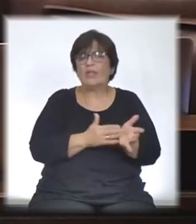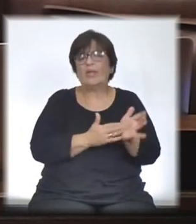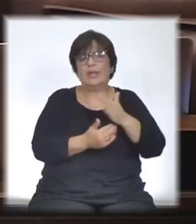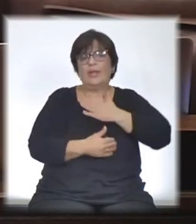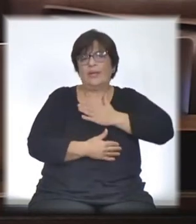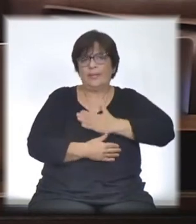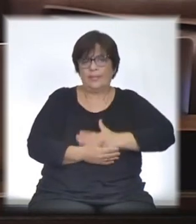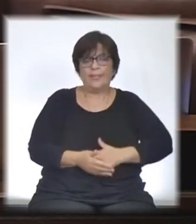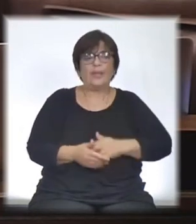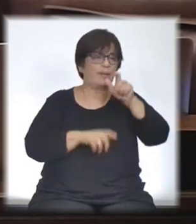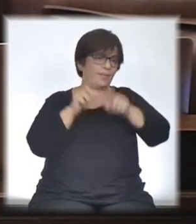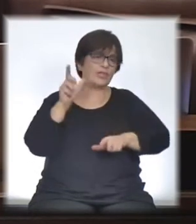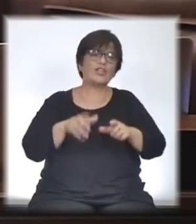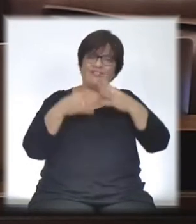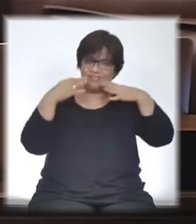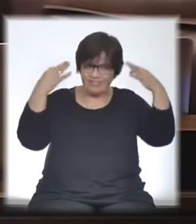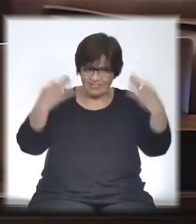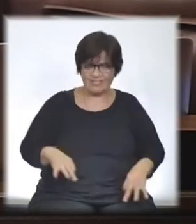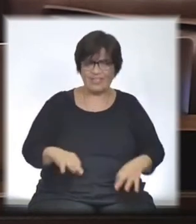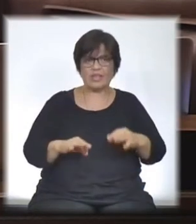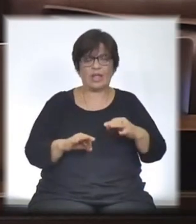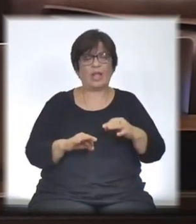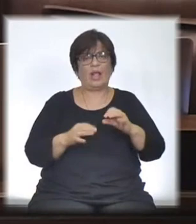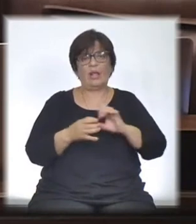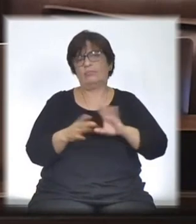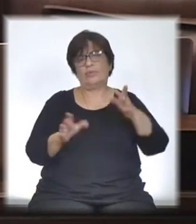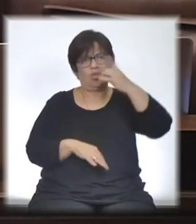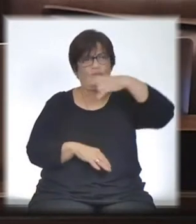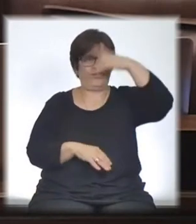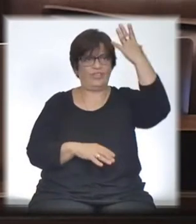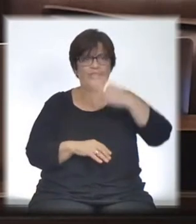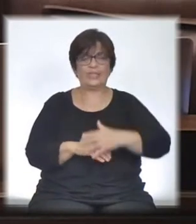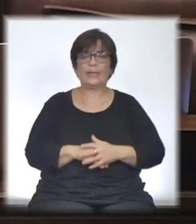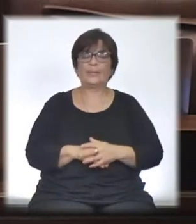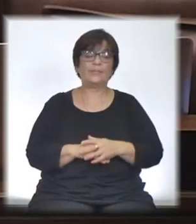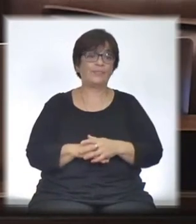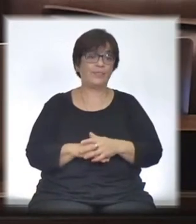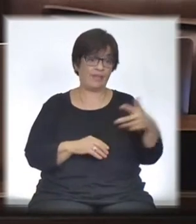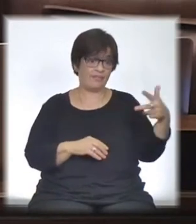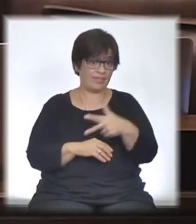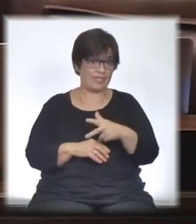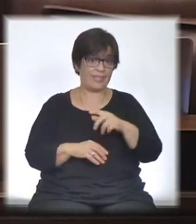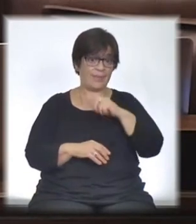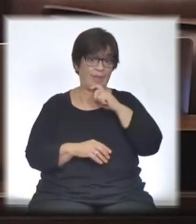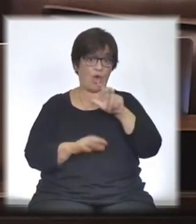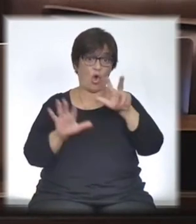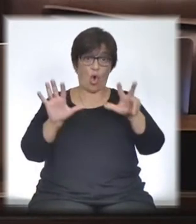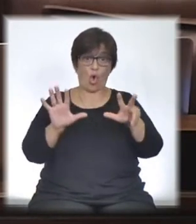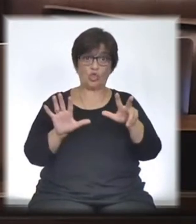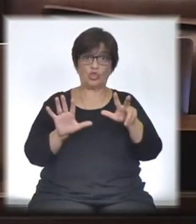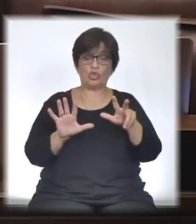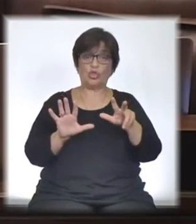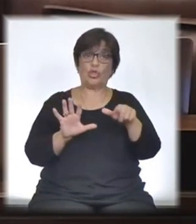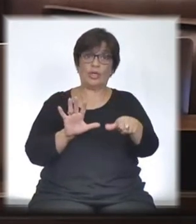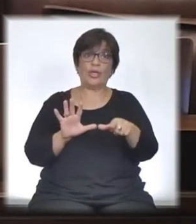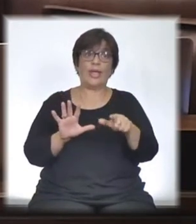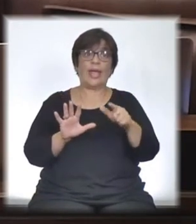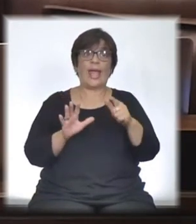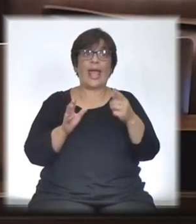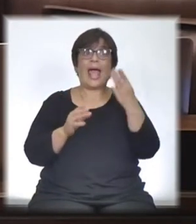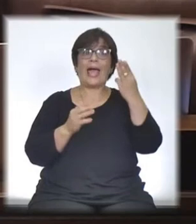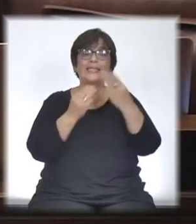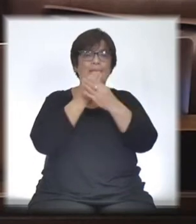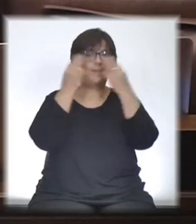garantizaba la liberación efectiva de las presas y los presos. El 8 de marzo, la Asamblea General, por 86 votos